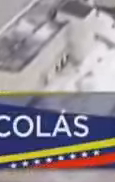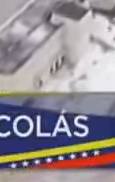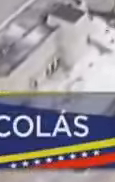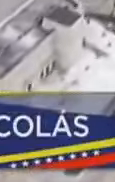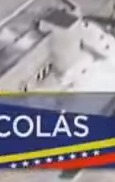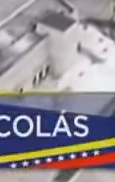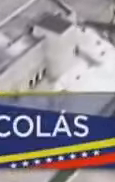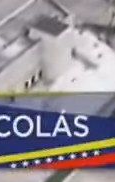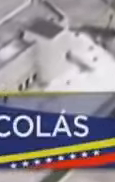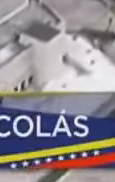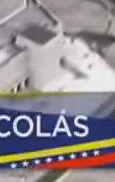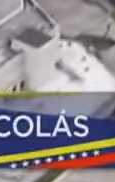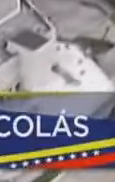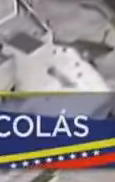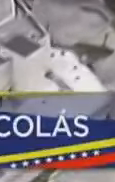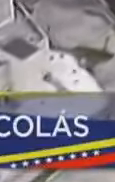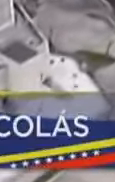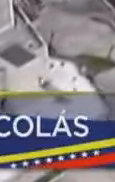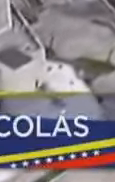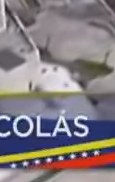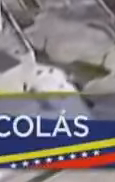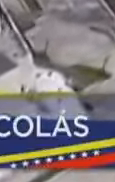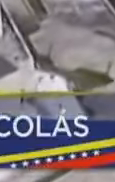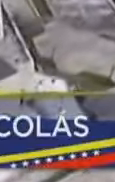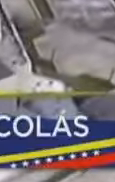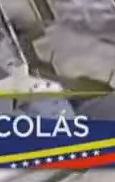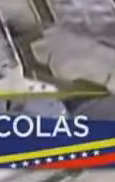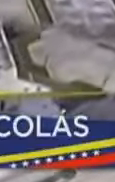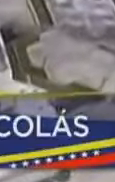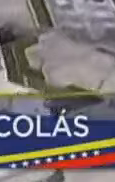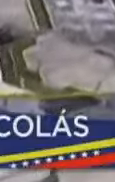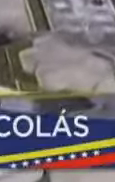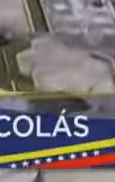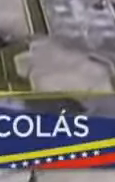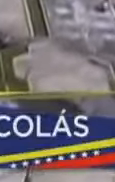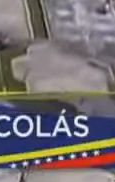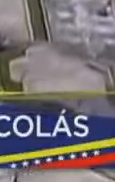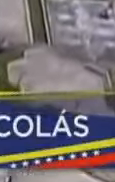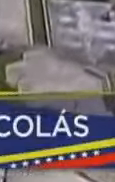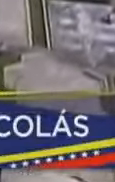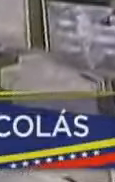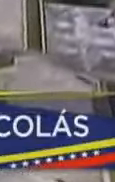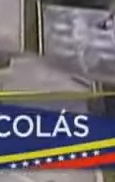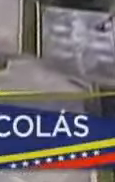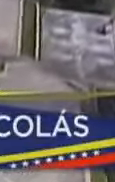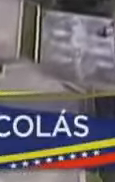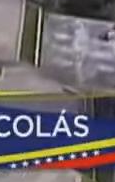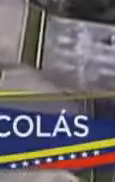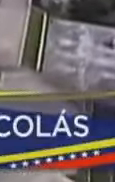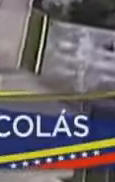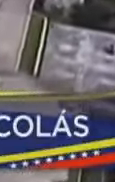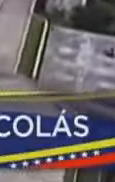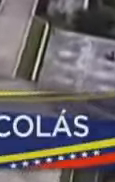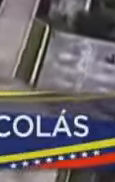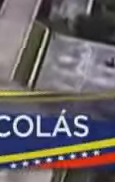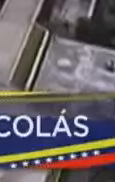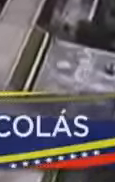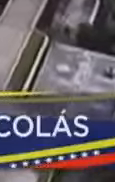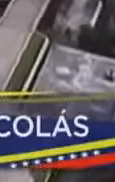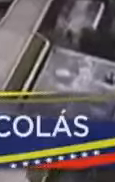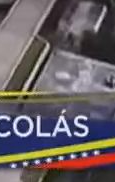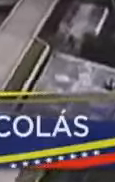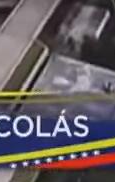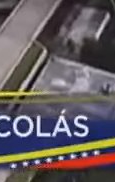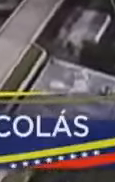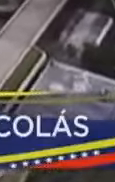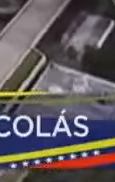instituciones que también pues han apoyado ese rol que ha ejercido sobre todo los jóvenes en nuestro país. Además, los emprendedores cuentan con una herramienta como lo es